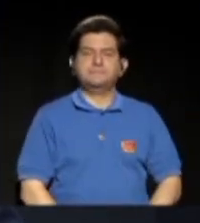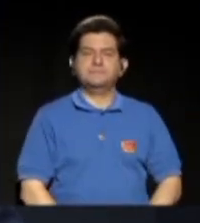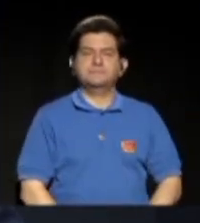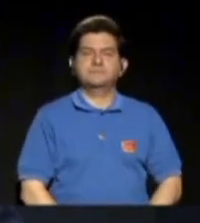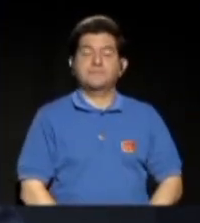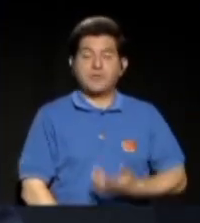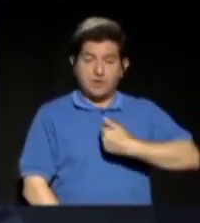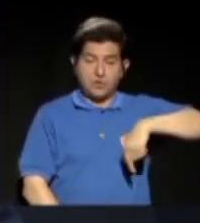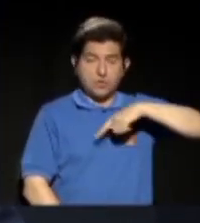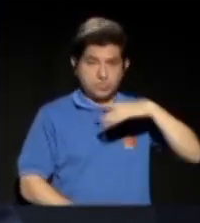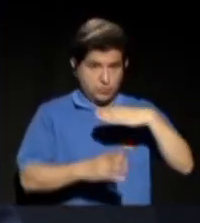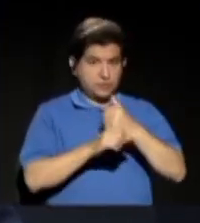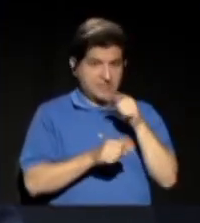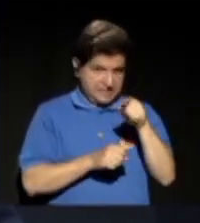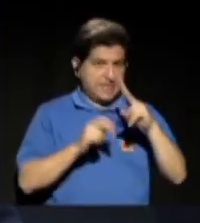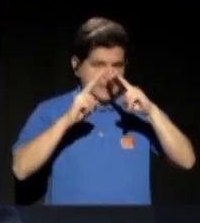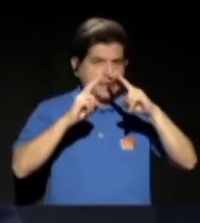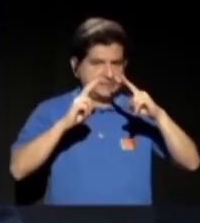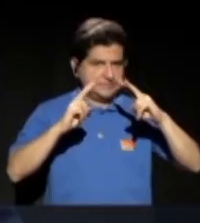y lo haremos